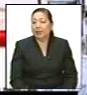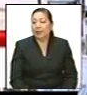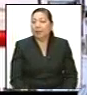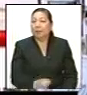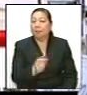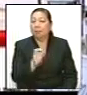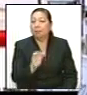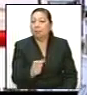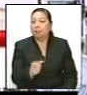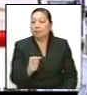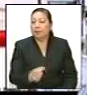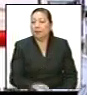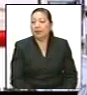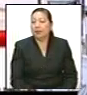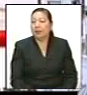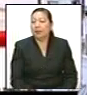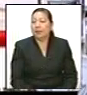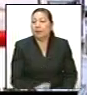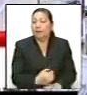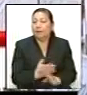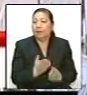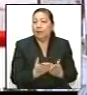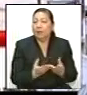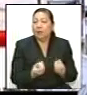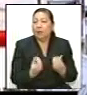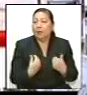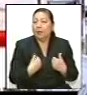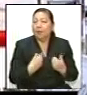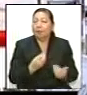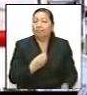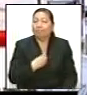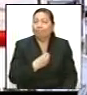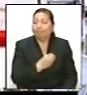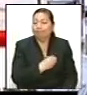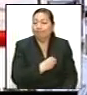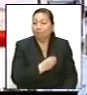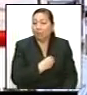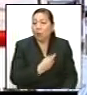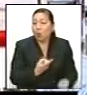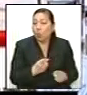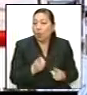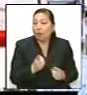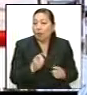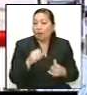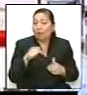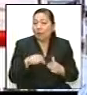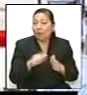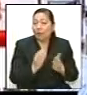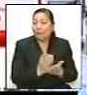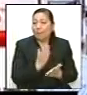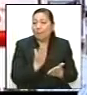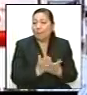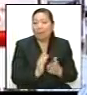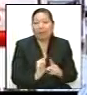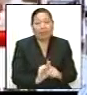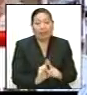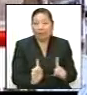funcionar, a enseñar a los funcionarios a cómo dar el pésame, cuando el fondo del problema es una cosa